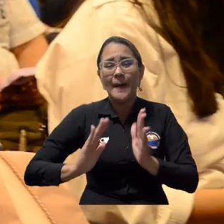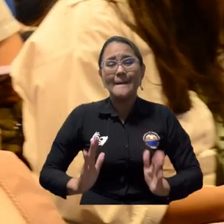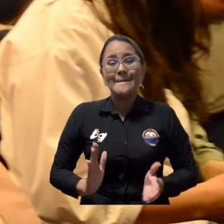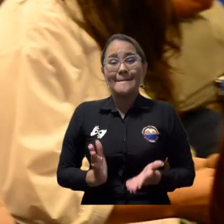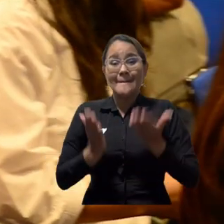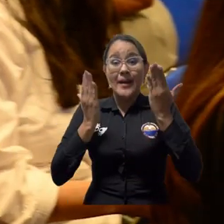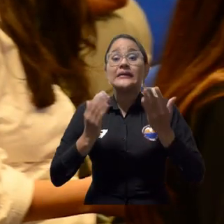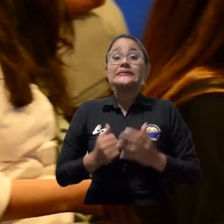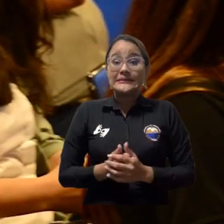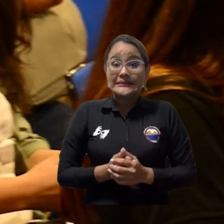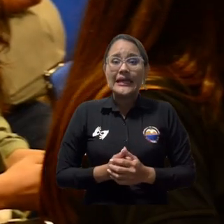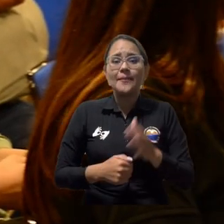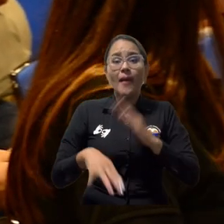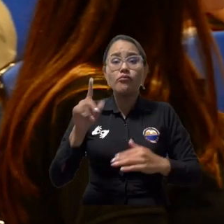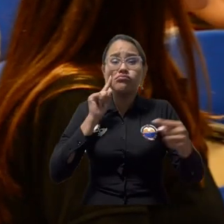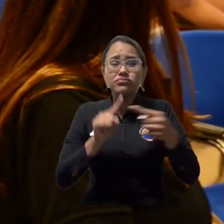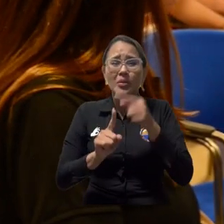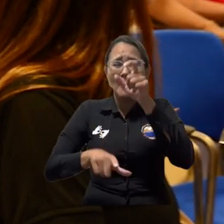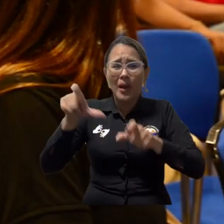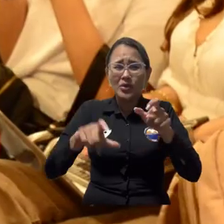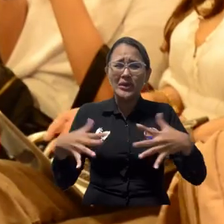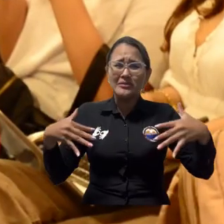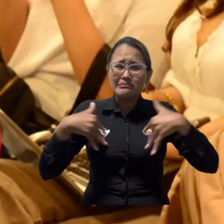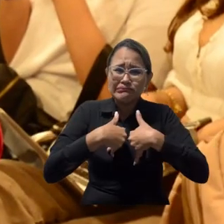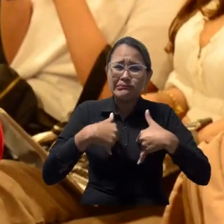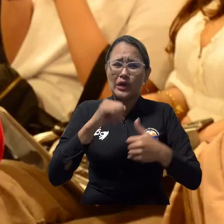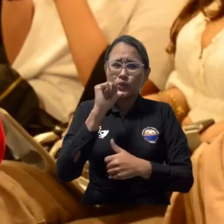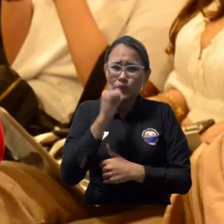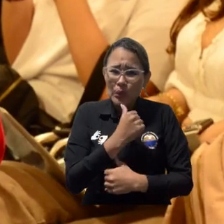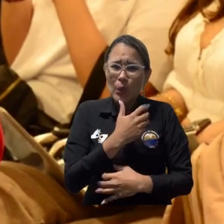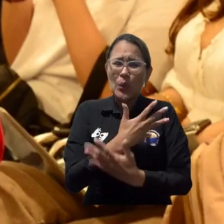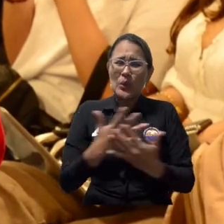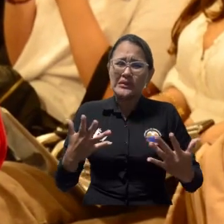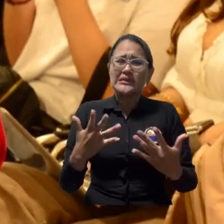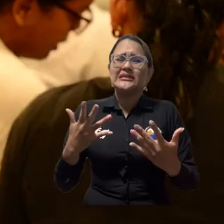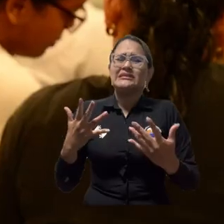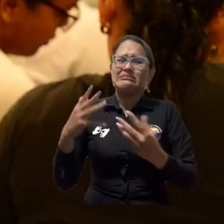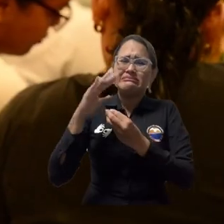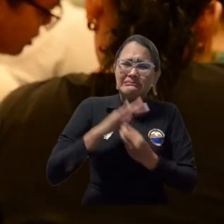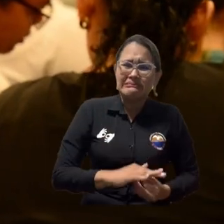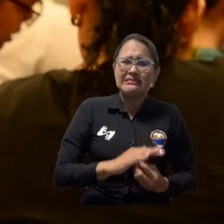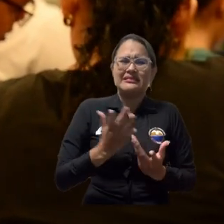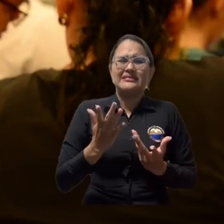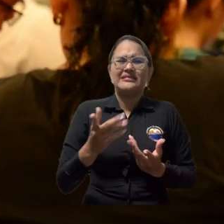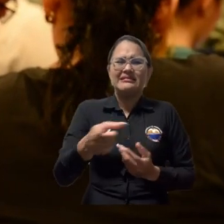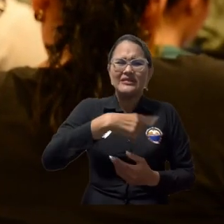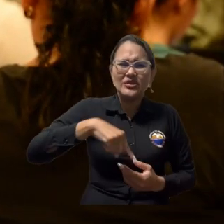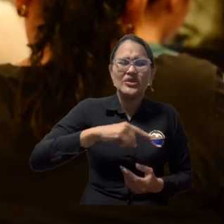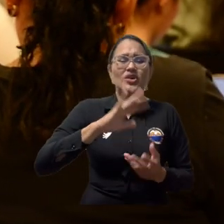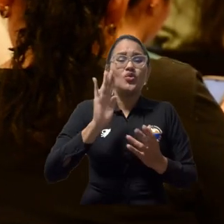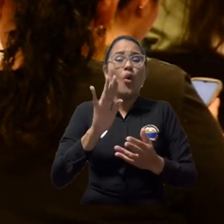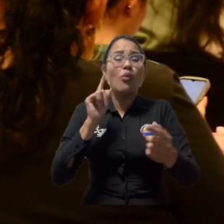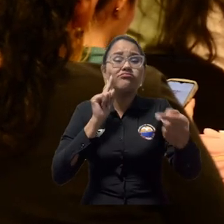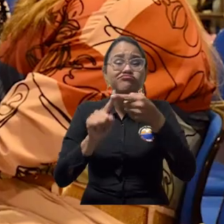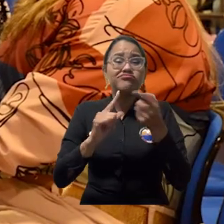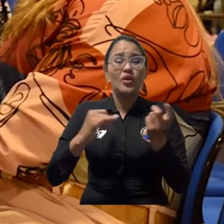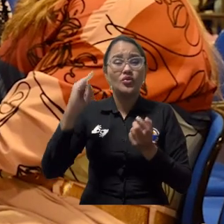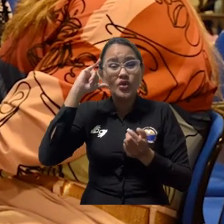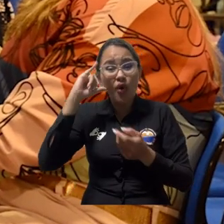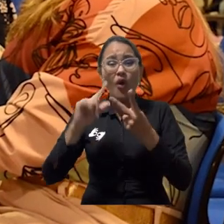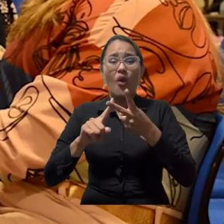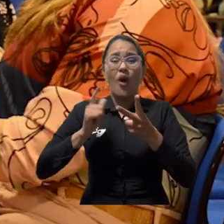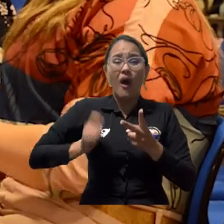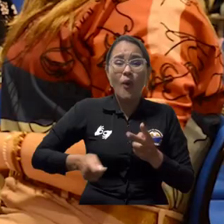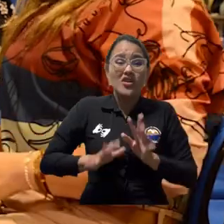solamente tiene que ver con víctimas, con comparecientes, con victimarios, con abogados, con psicólogos, no. Todos los